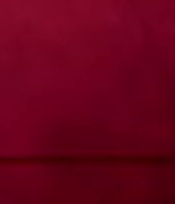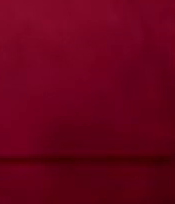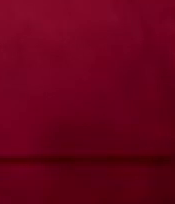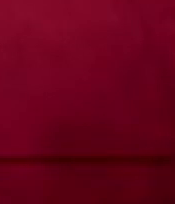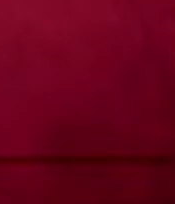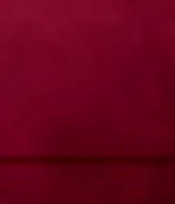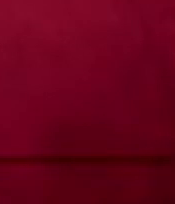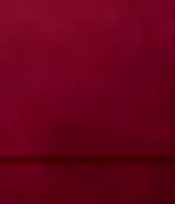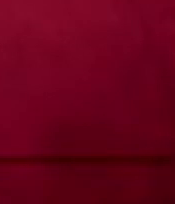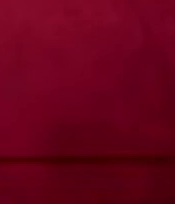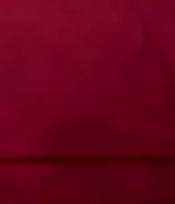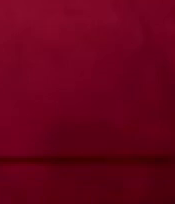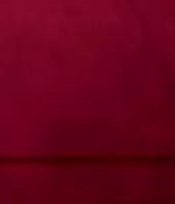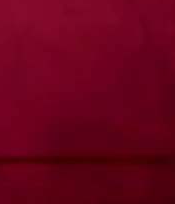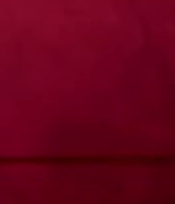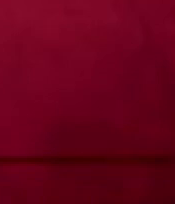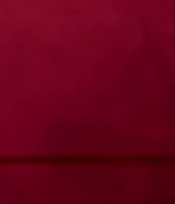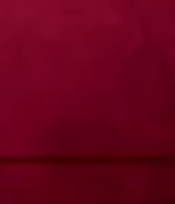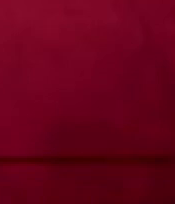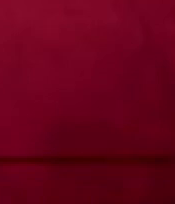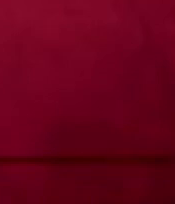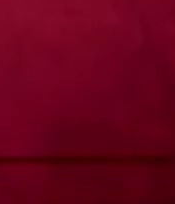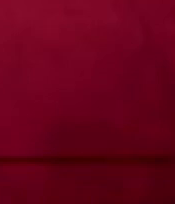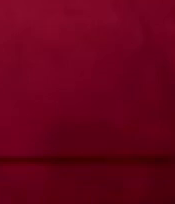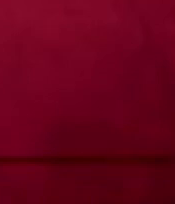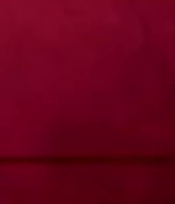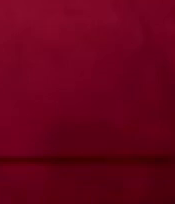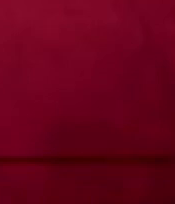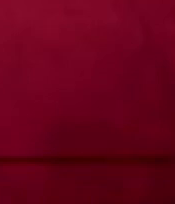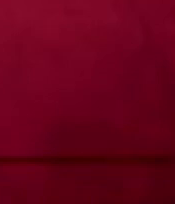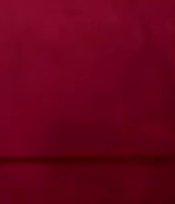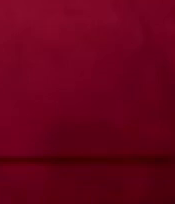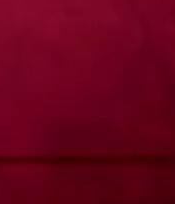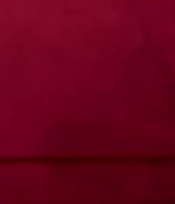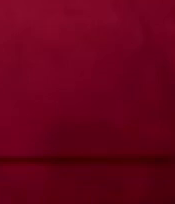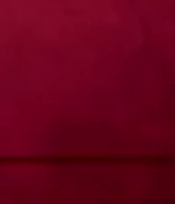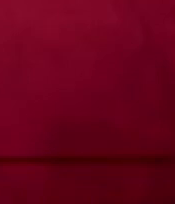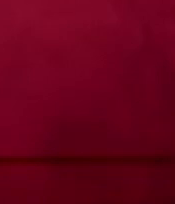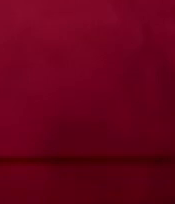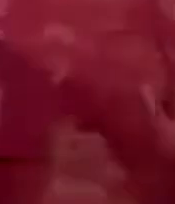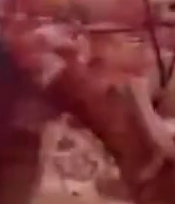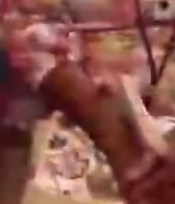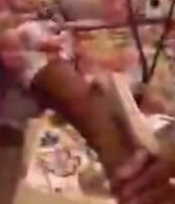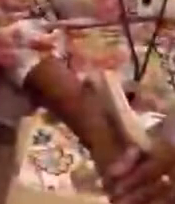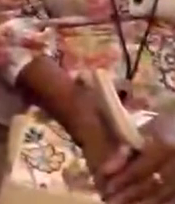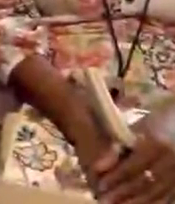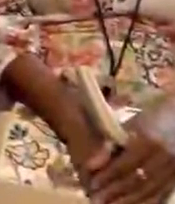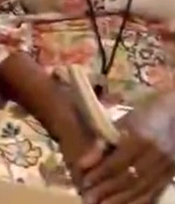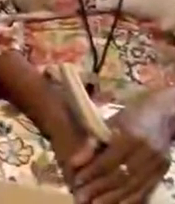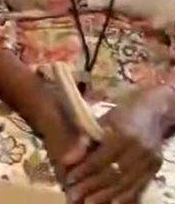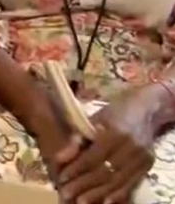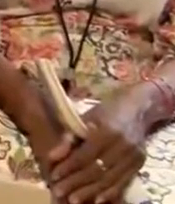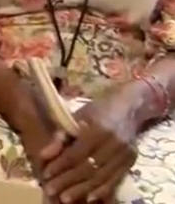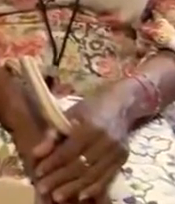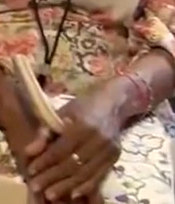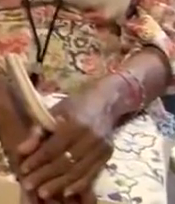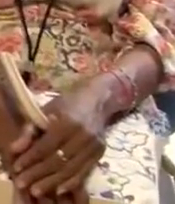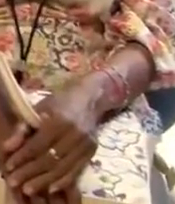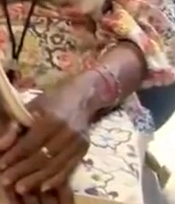Sibal utial natzil. De nuevo. Sibal